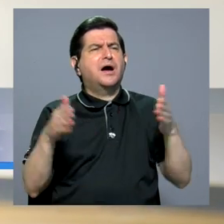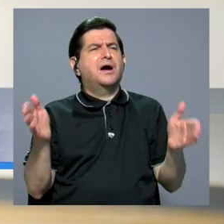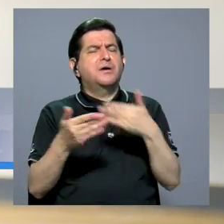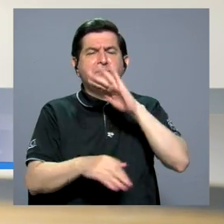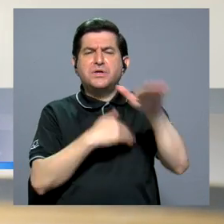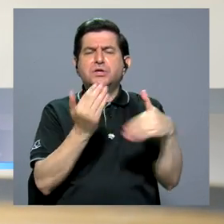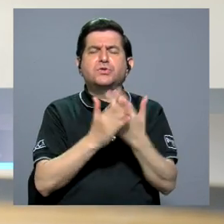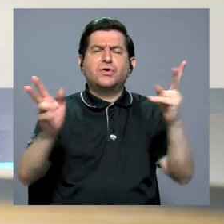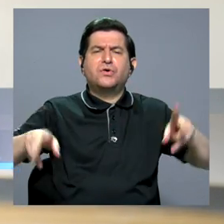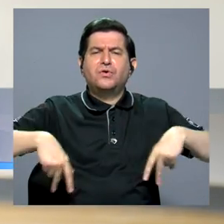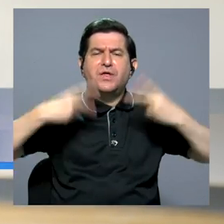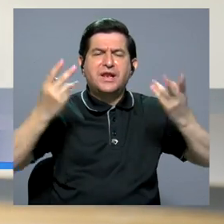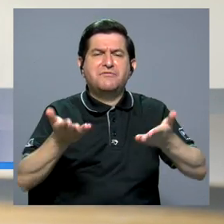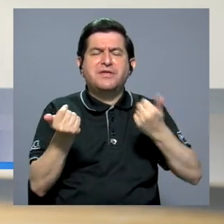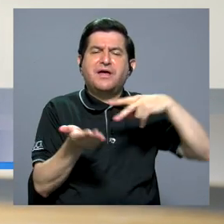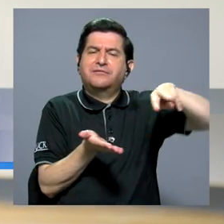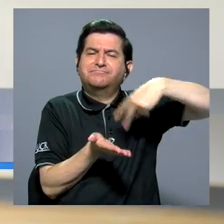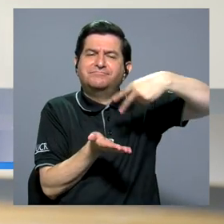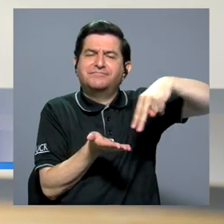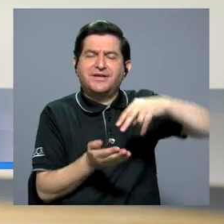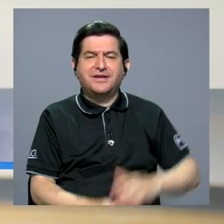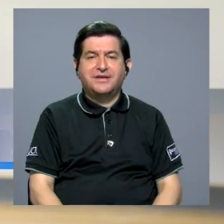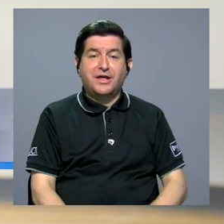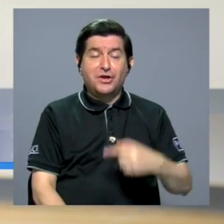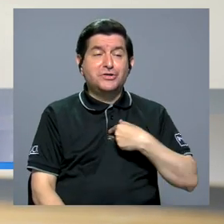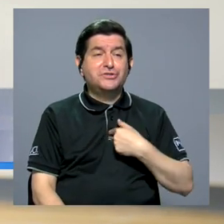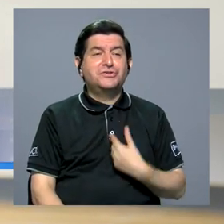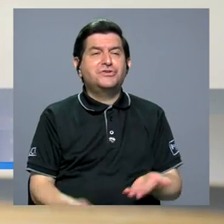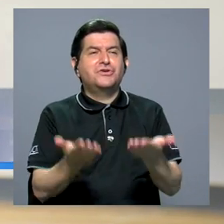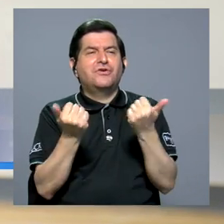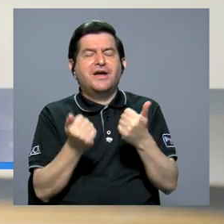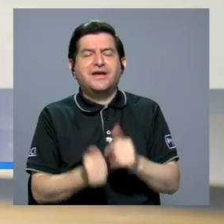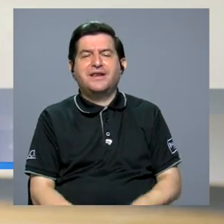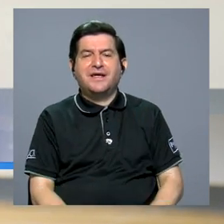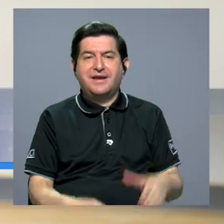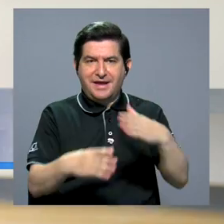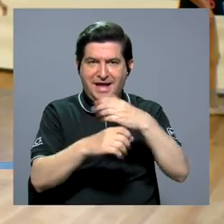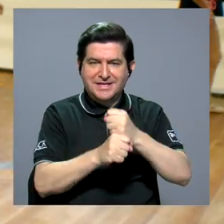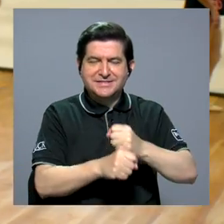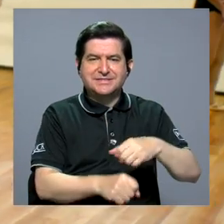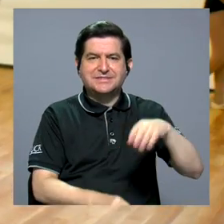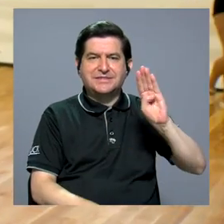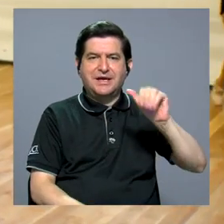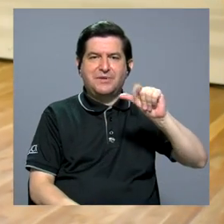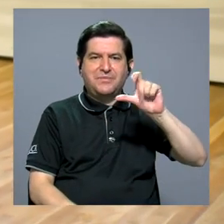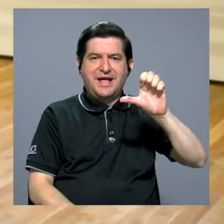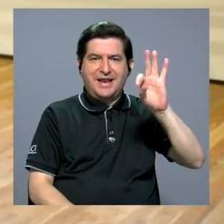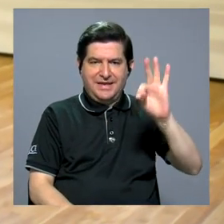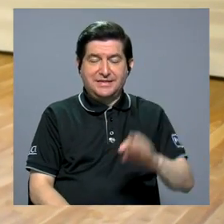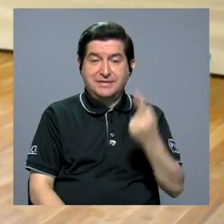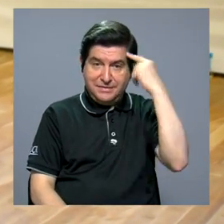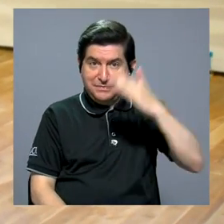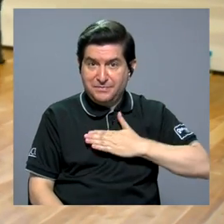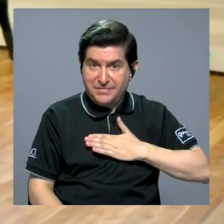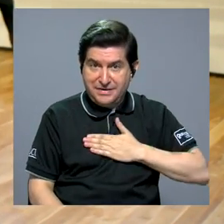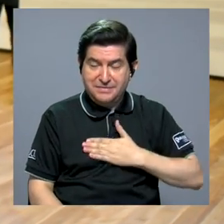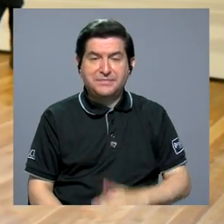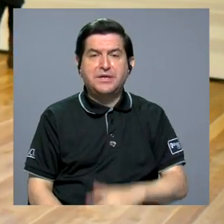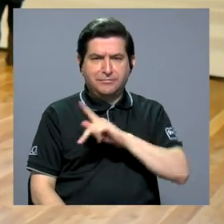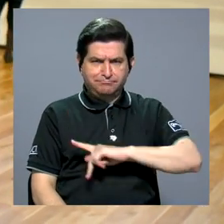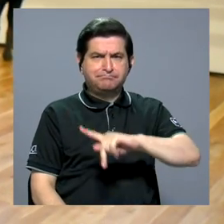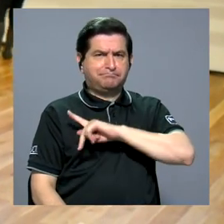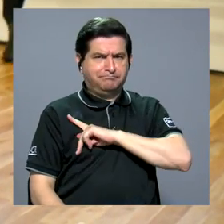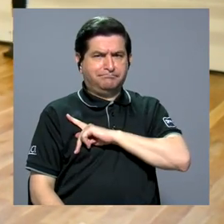Me motivó que toda mi vida he querido bailar, toda mi vida he querido hacer ballet. También ha sido, digamos, para mí